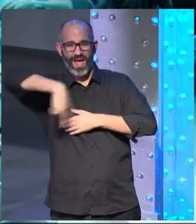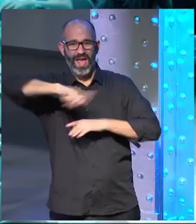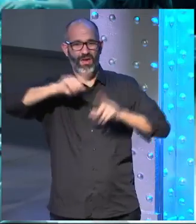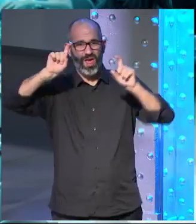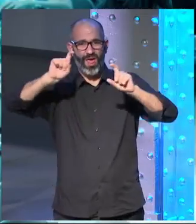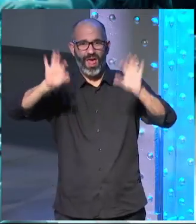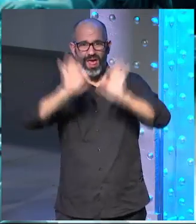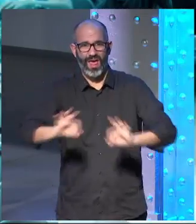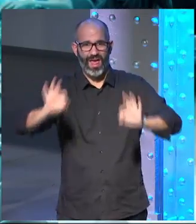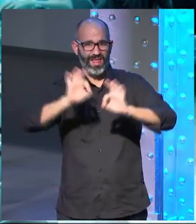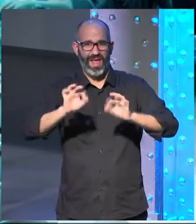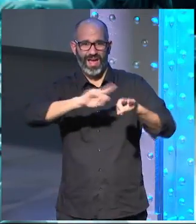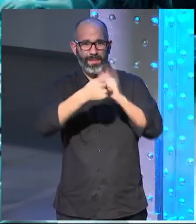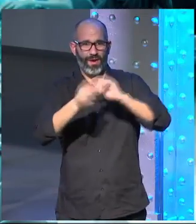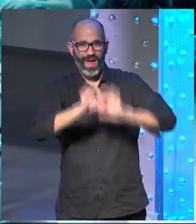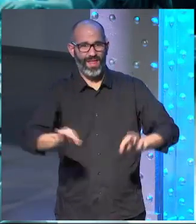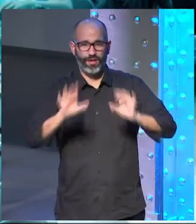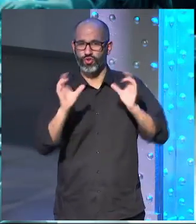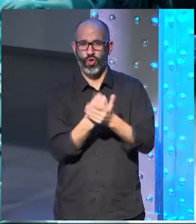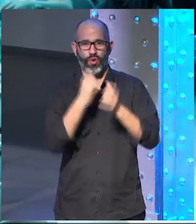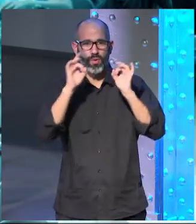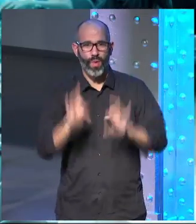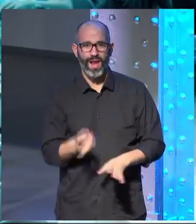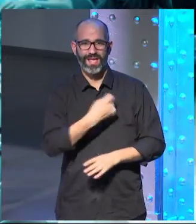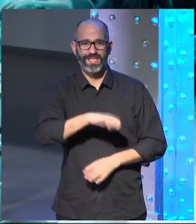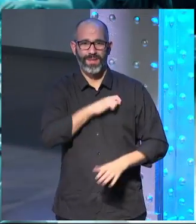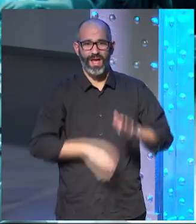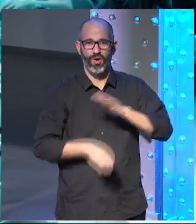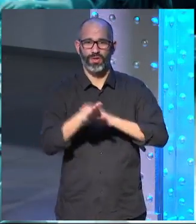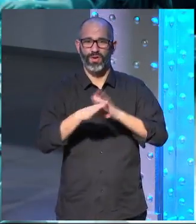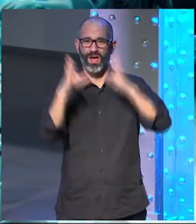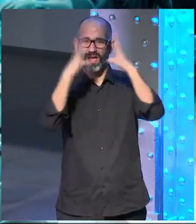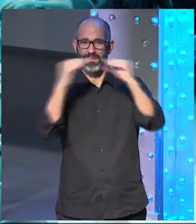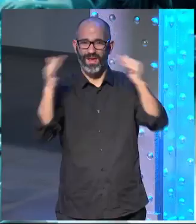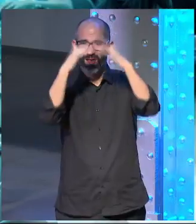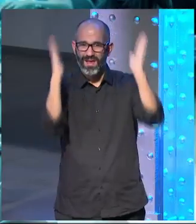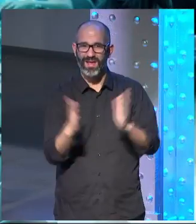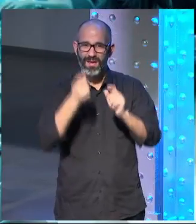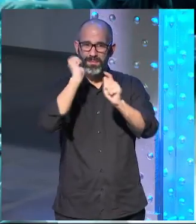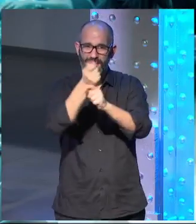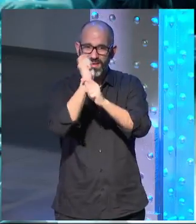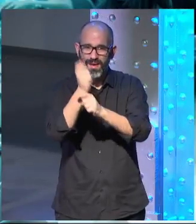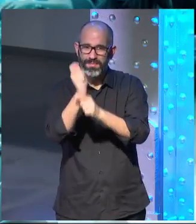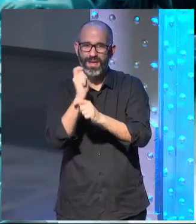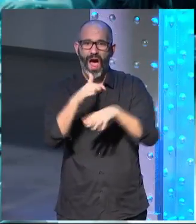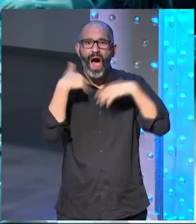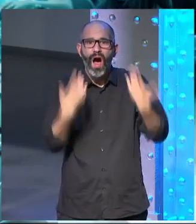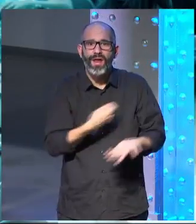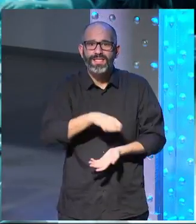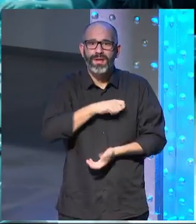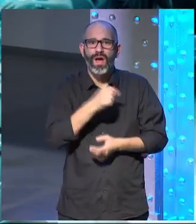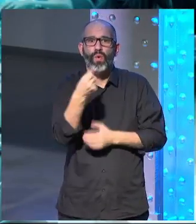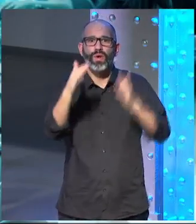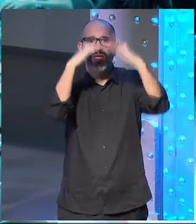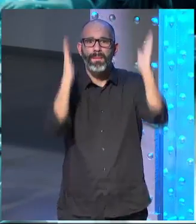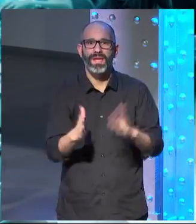contenido. Seguimos en España con una carrera de ingeniero en minas. ¿Y cuántas minas hay ahora mismo en España